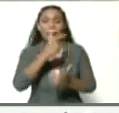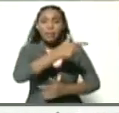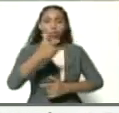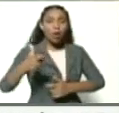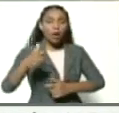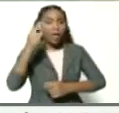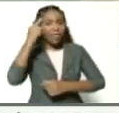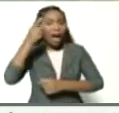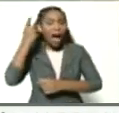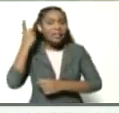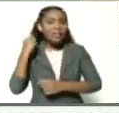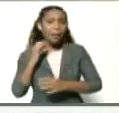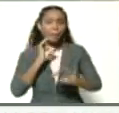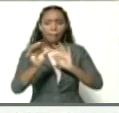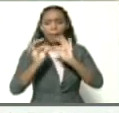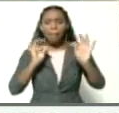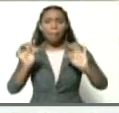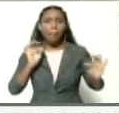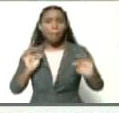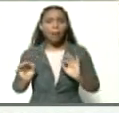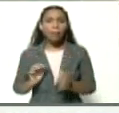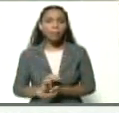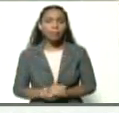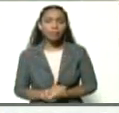el día de ayer de contagio.